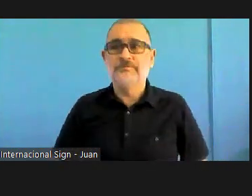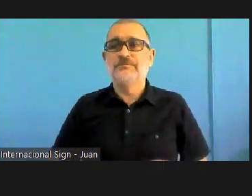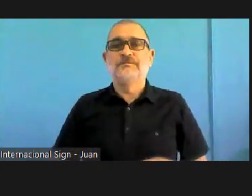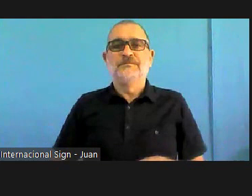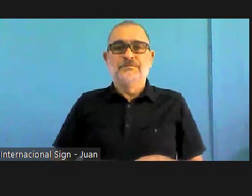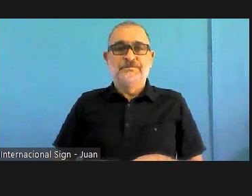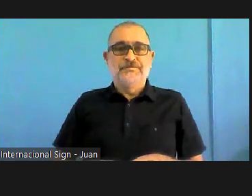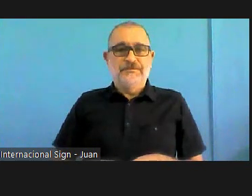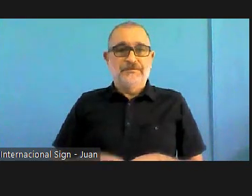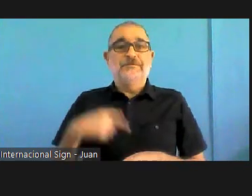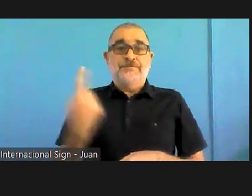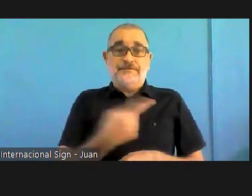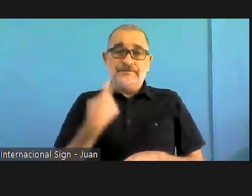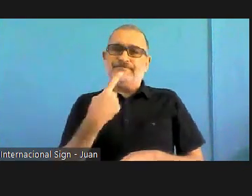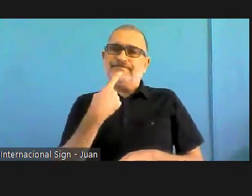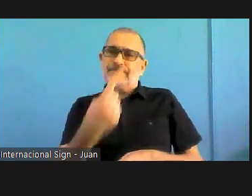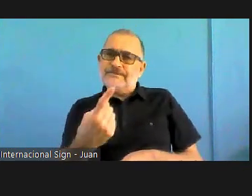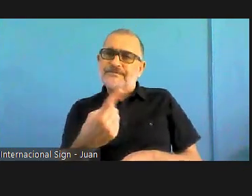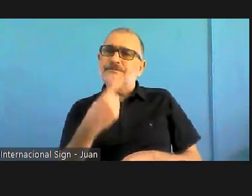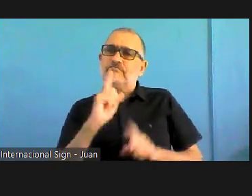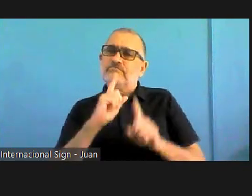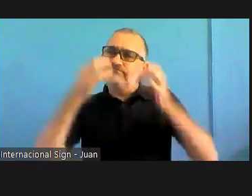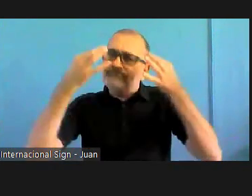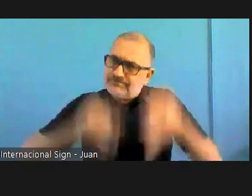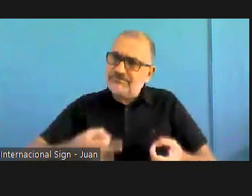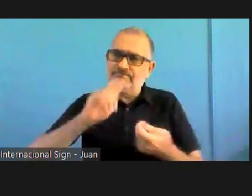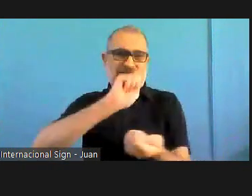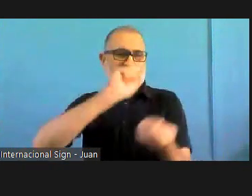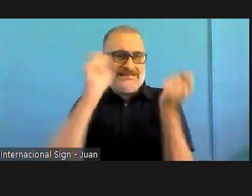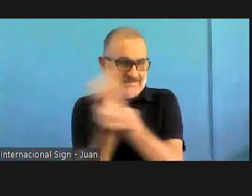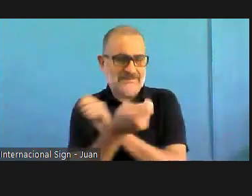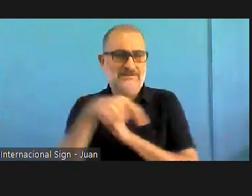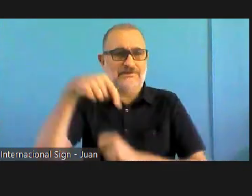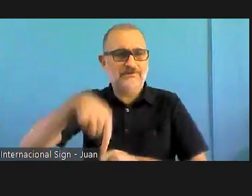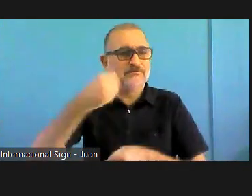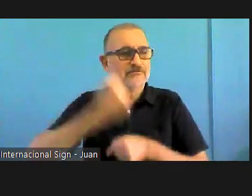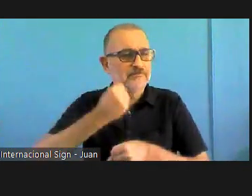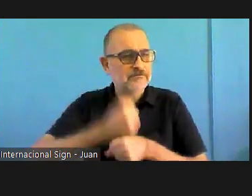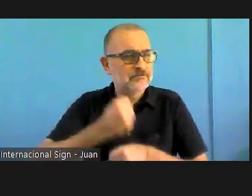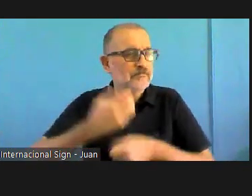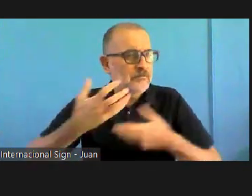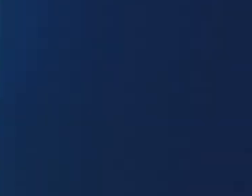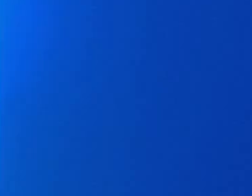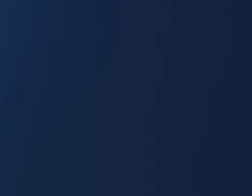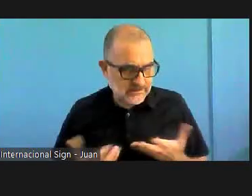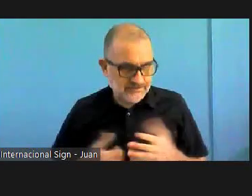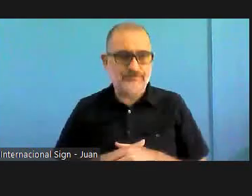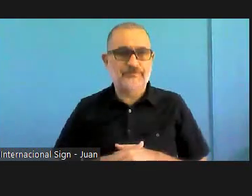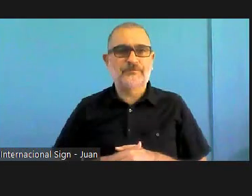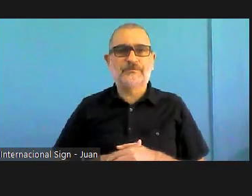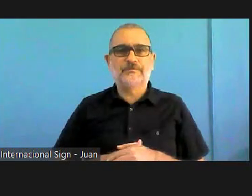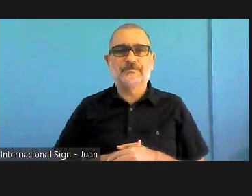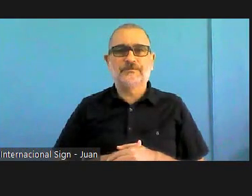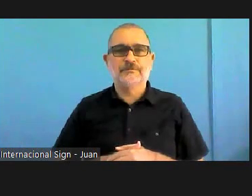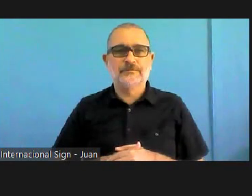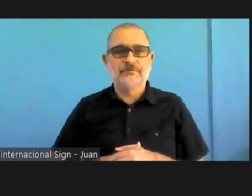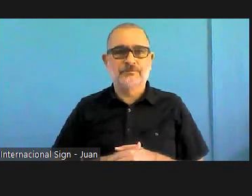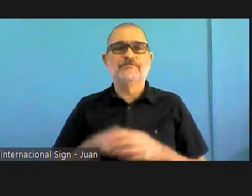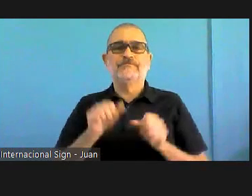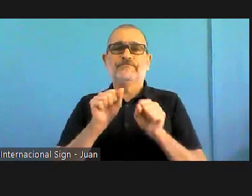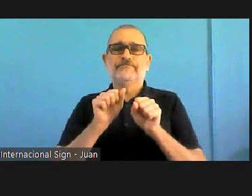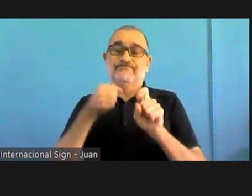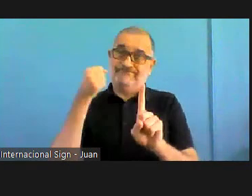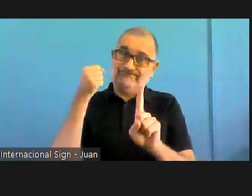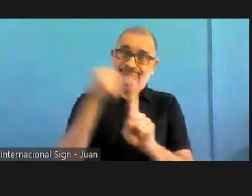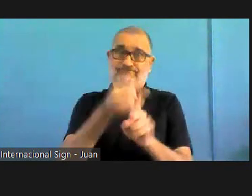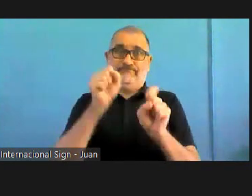el desafío de la pandemia ha sido lidiar con las NTs. Y por eso es importante